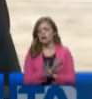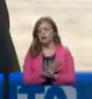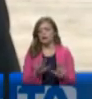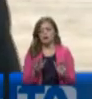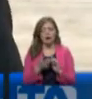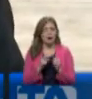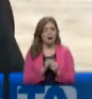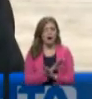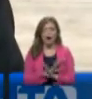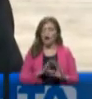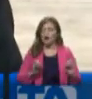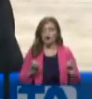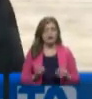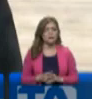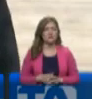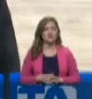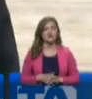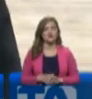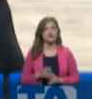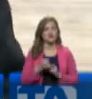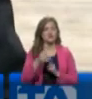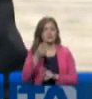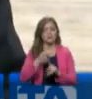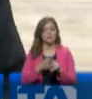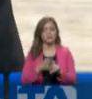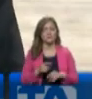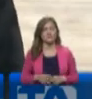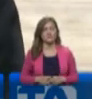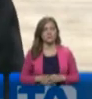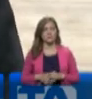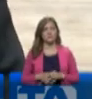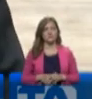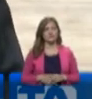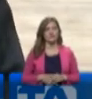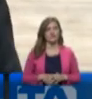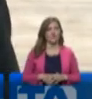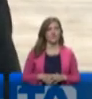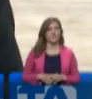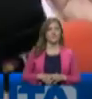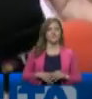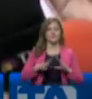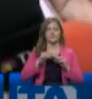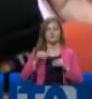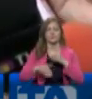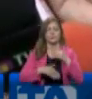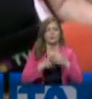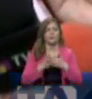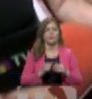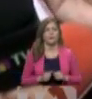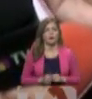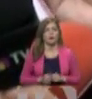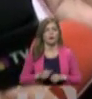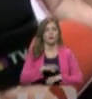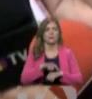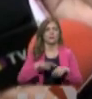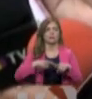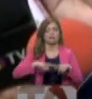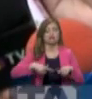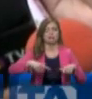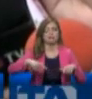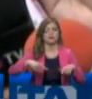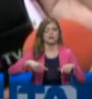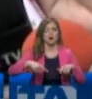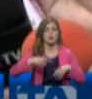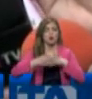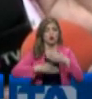la situación. Y a más tardar, a fines de mes, consideramos que estarán resueltas todas las causas. Se está alargando, pero hay que cumplir con esos